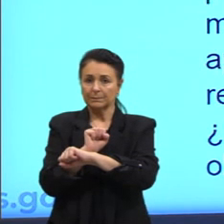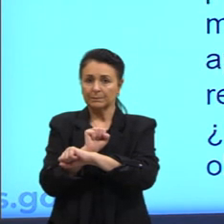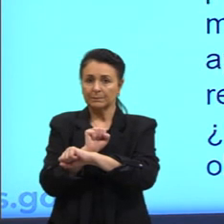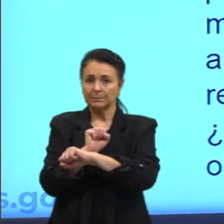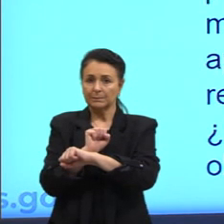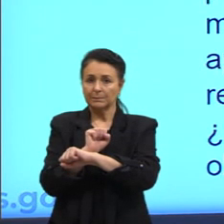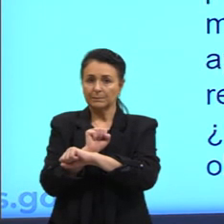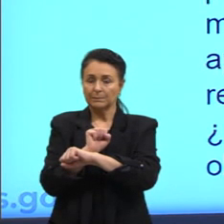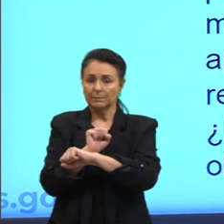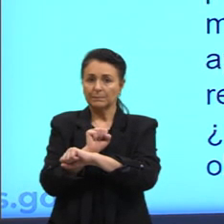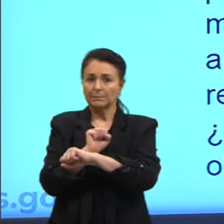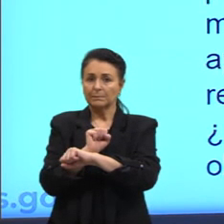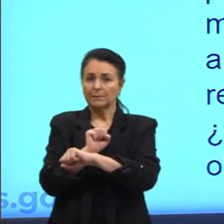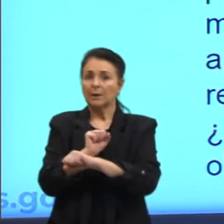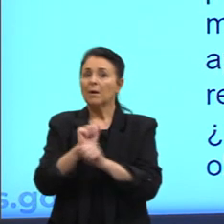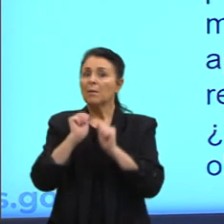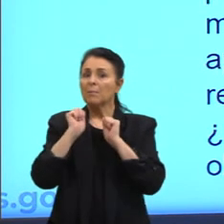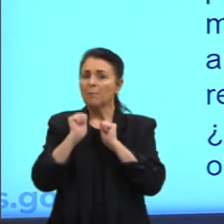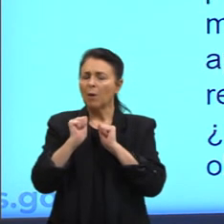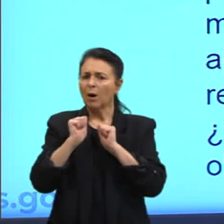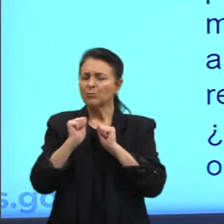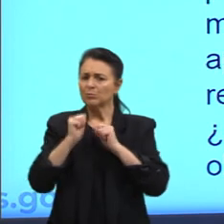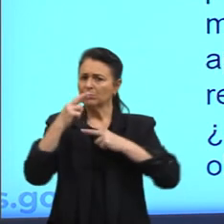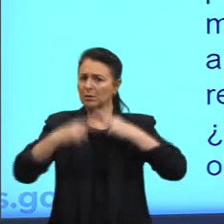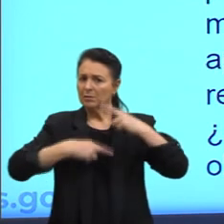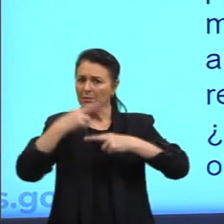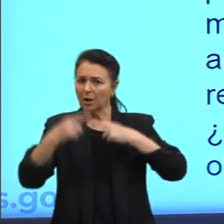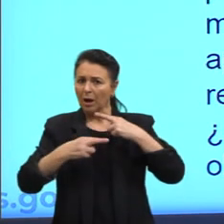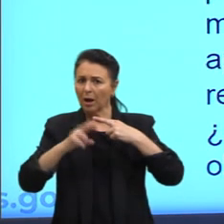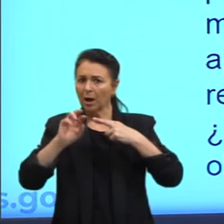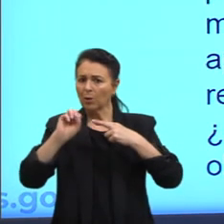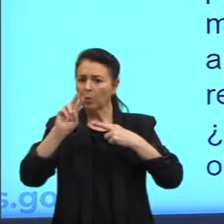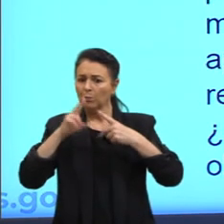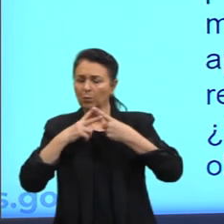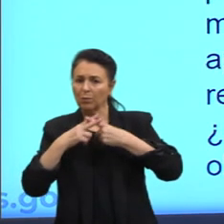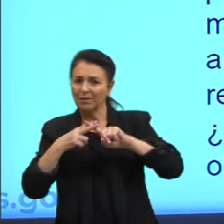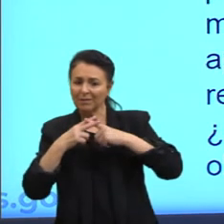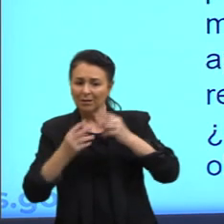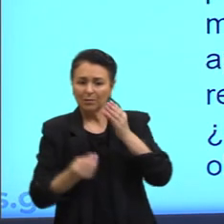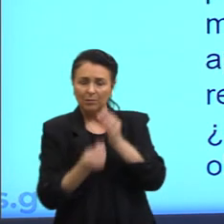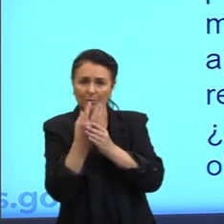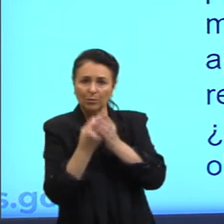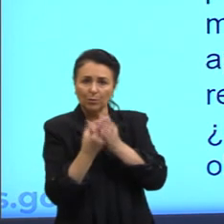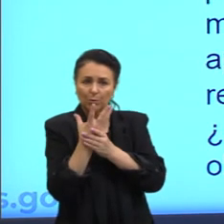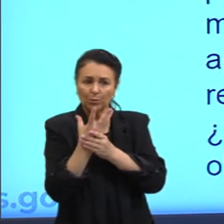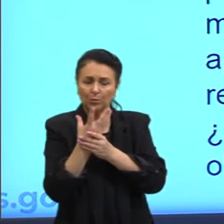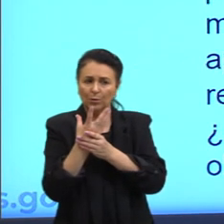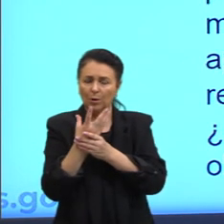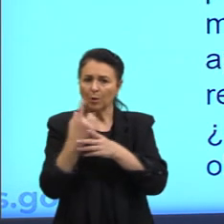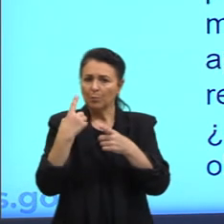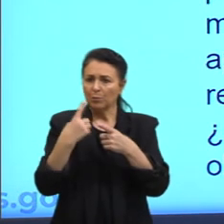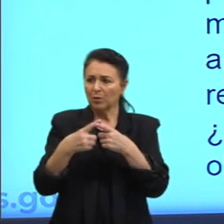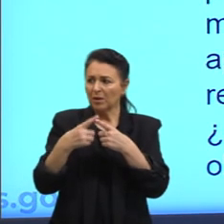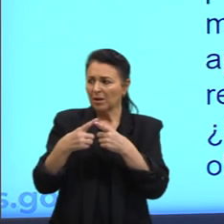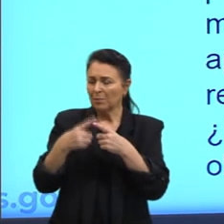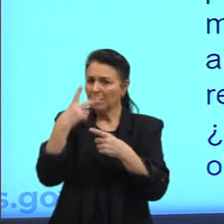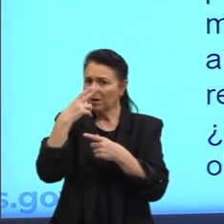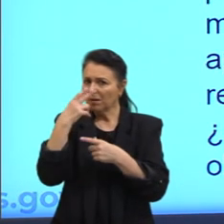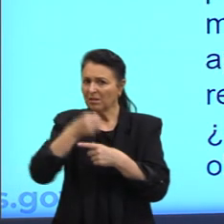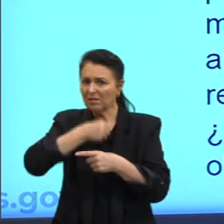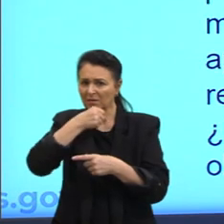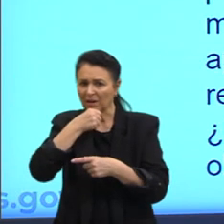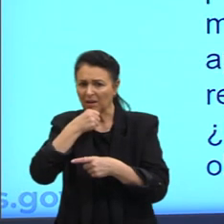podría reciclar o reparar estos productos una vez que están obsoletos o están